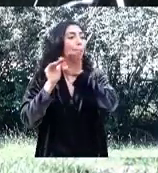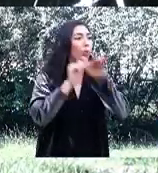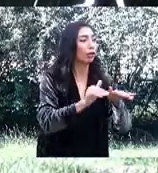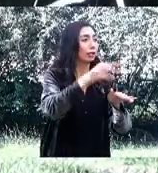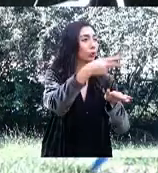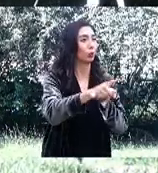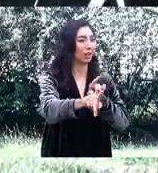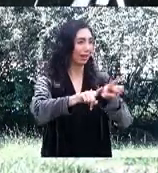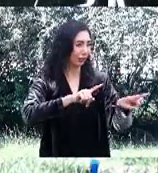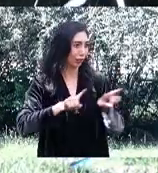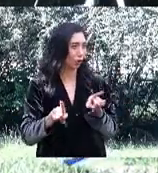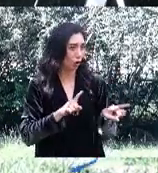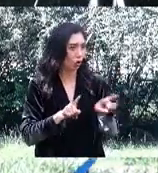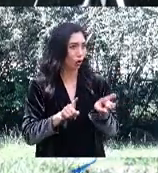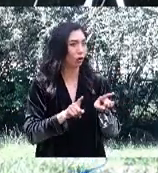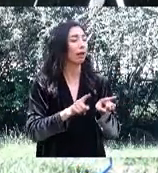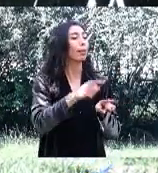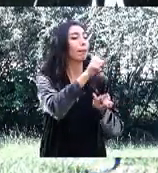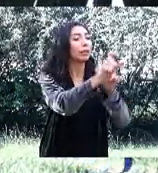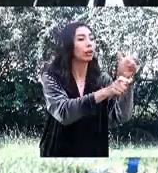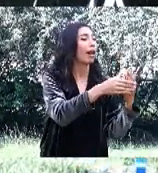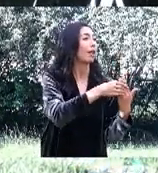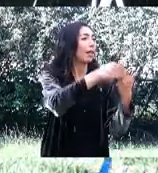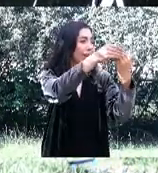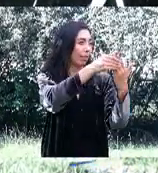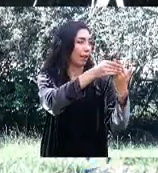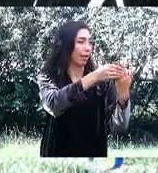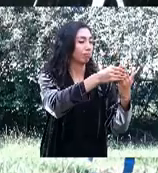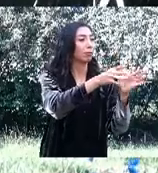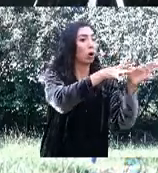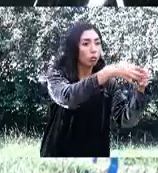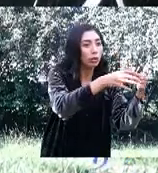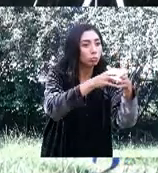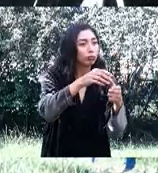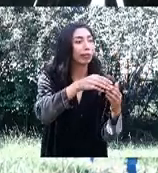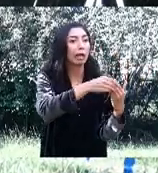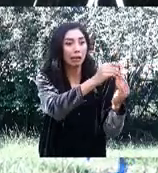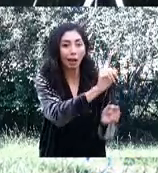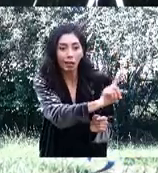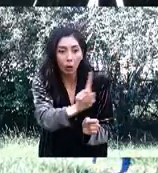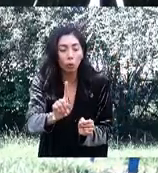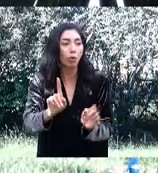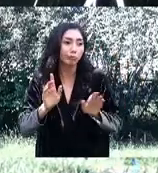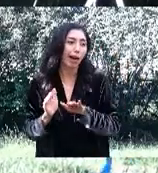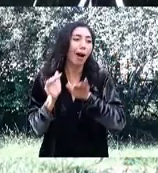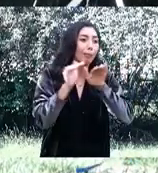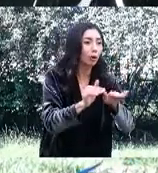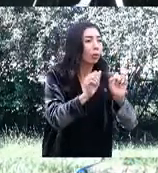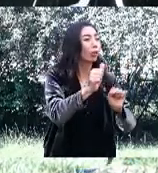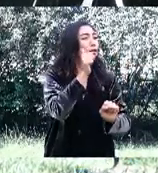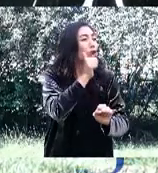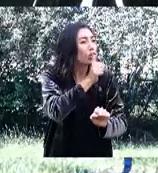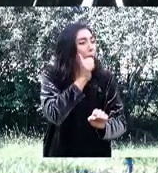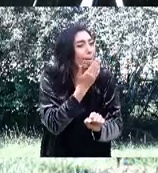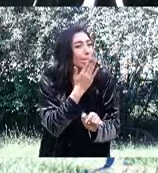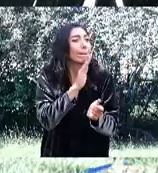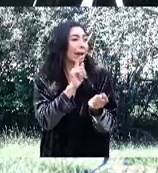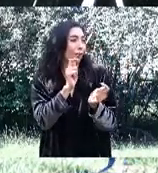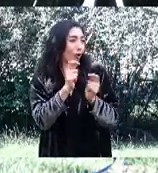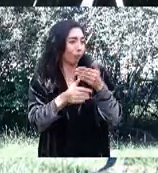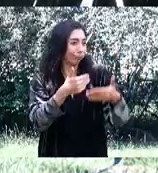gestión de sus líderes para que esta organización cada día sea una mejor organización para los que aquí